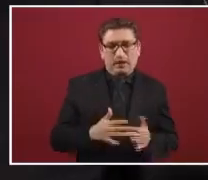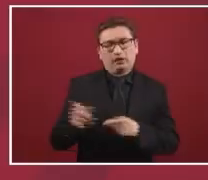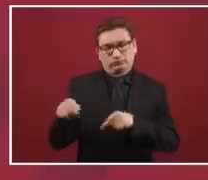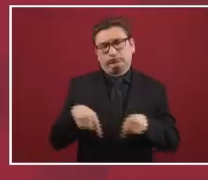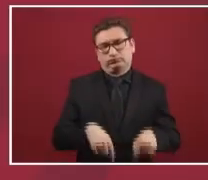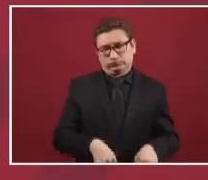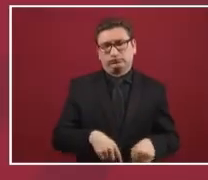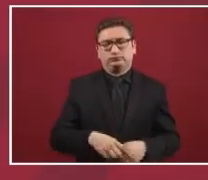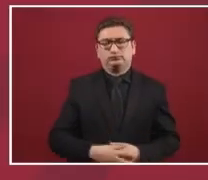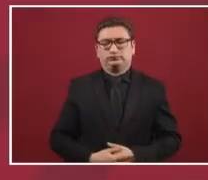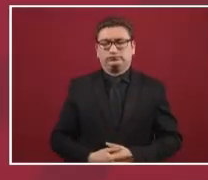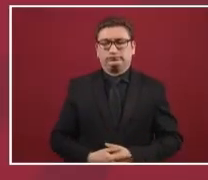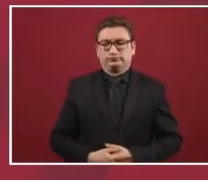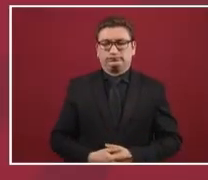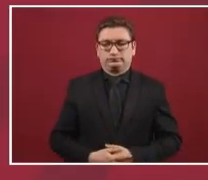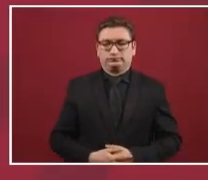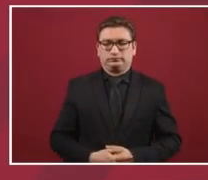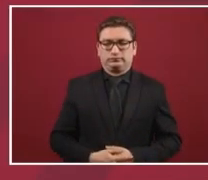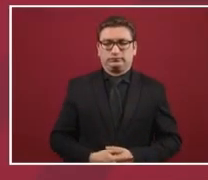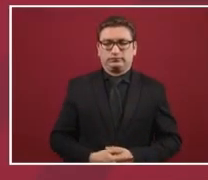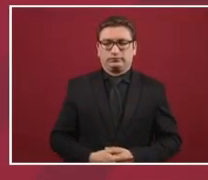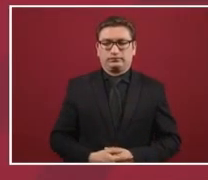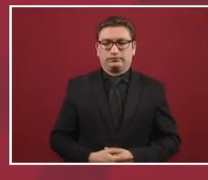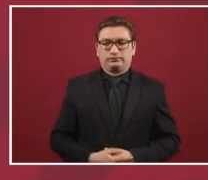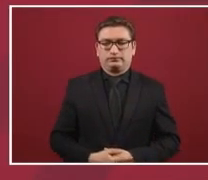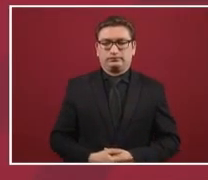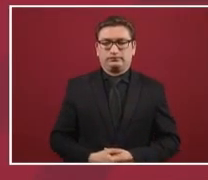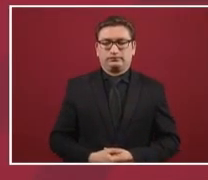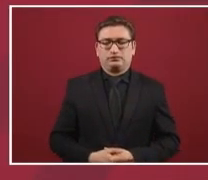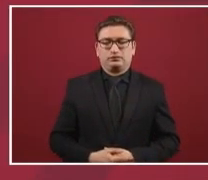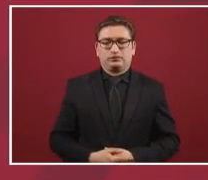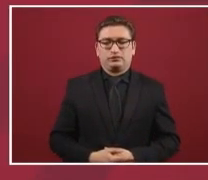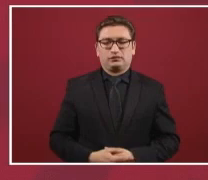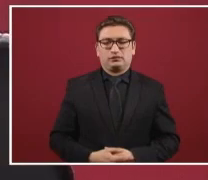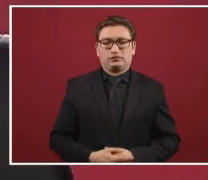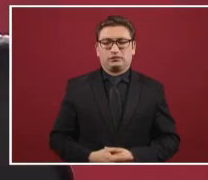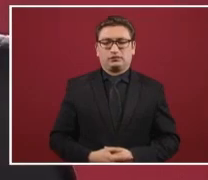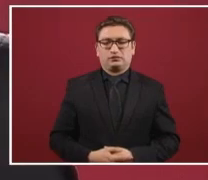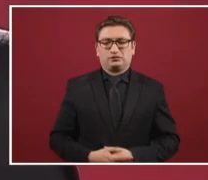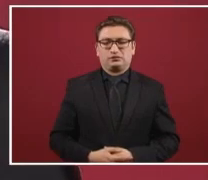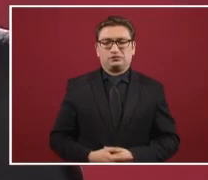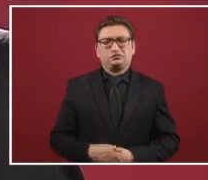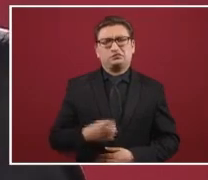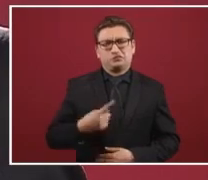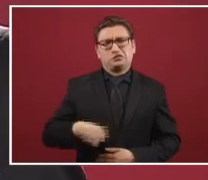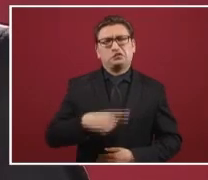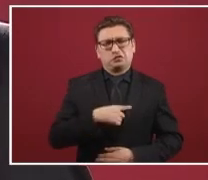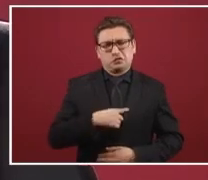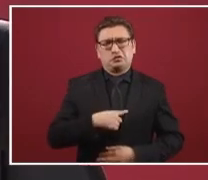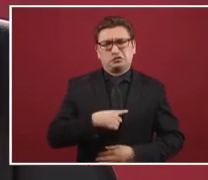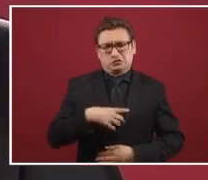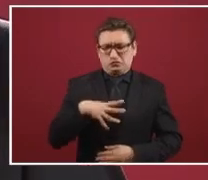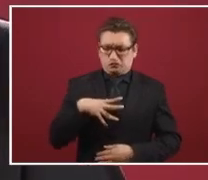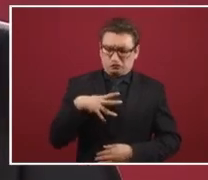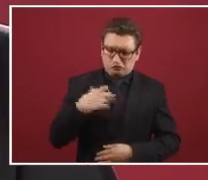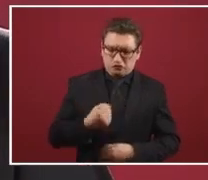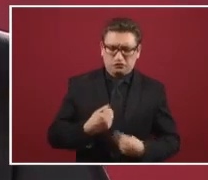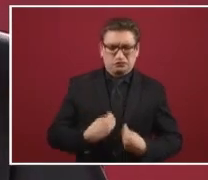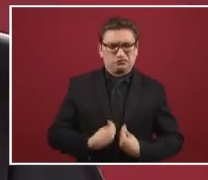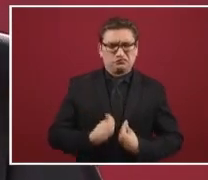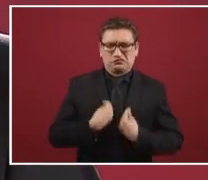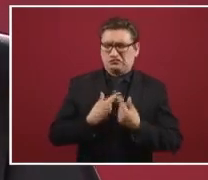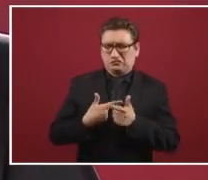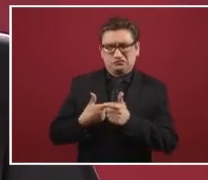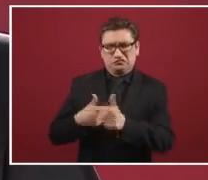aquí. Vamos a procurar seguir viviendo de la misma manera,